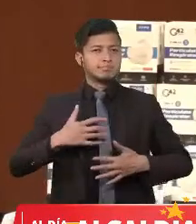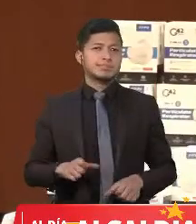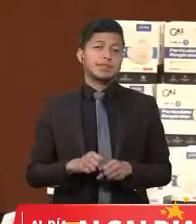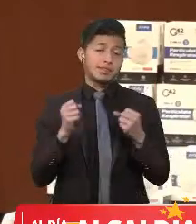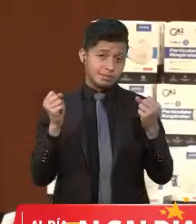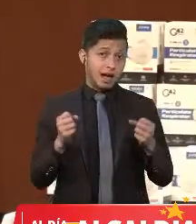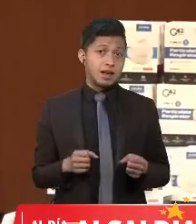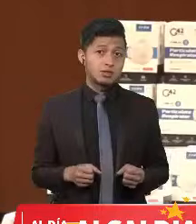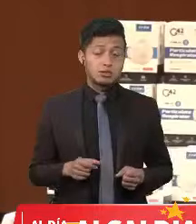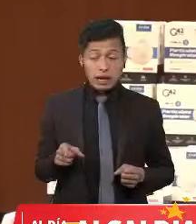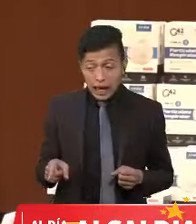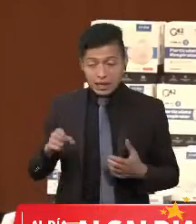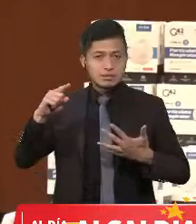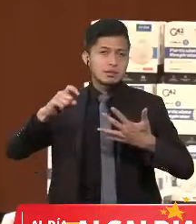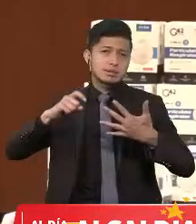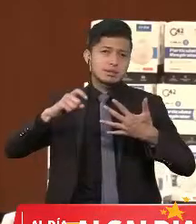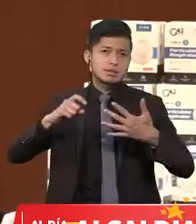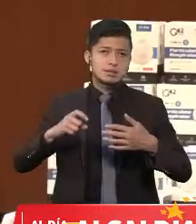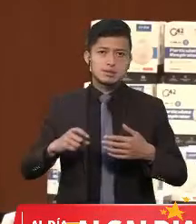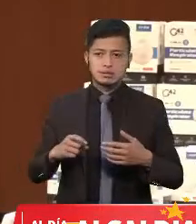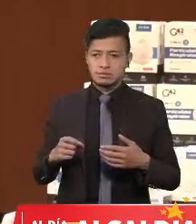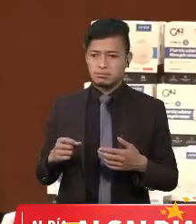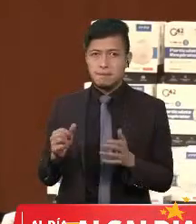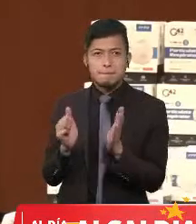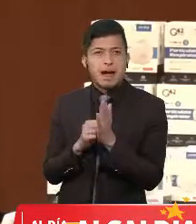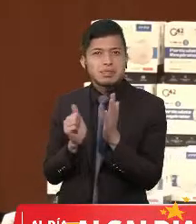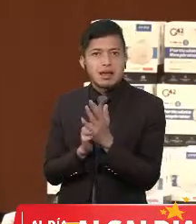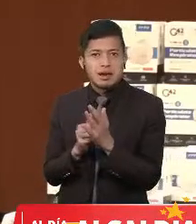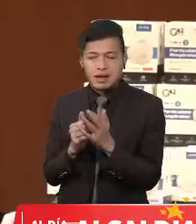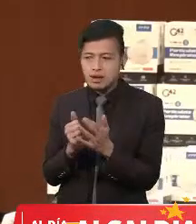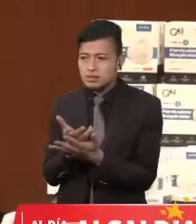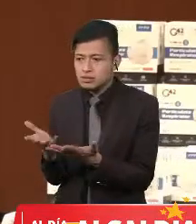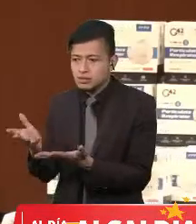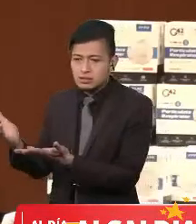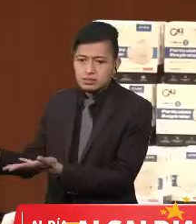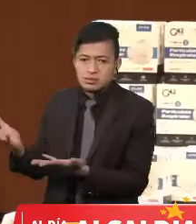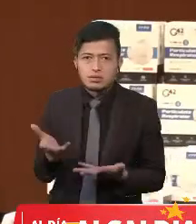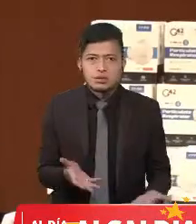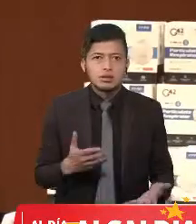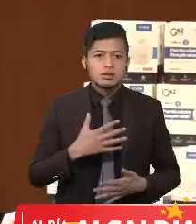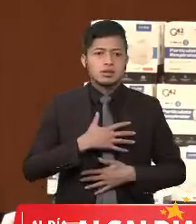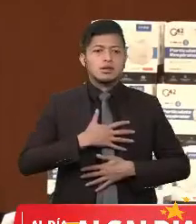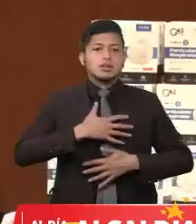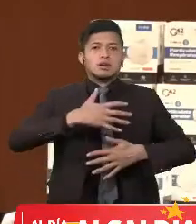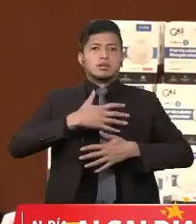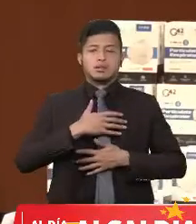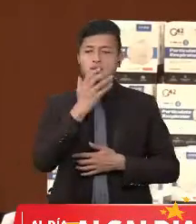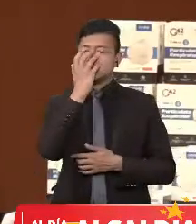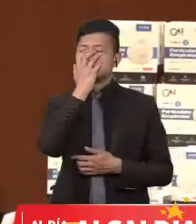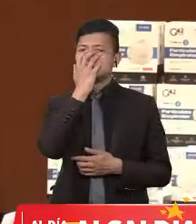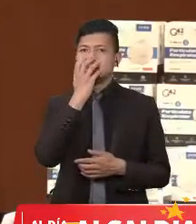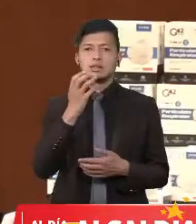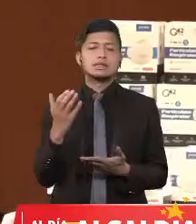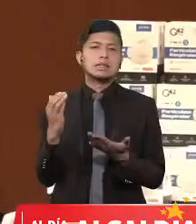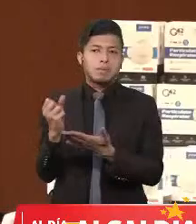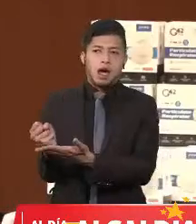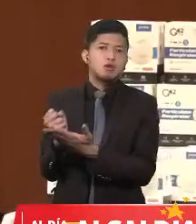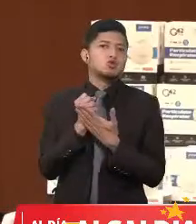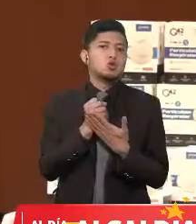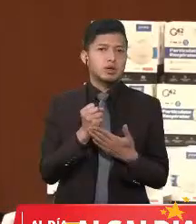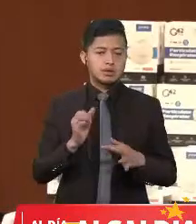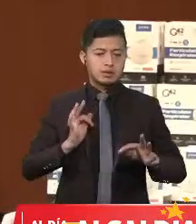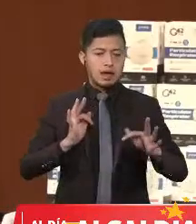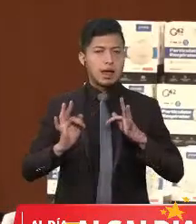este tipo de equipos de ventilación mecánica no invasiva que los ayude a tener